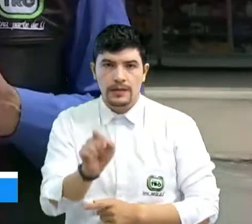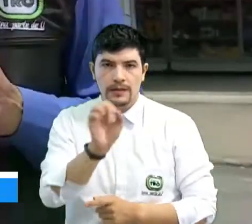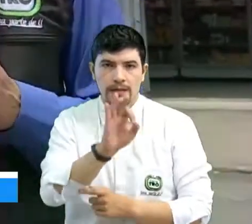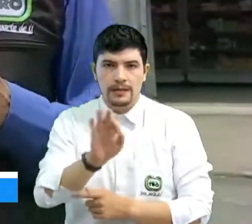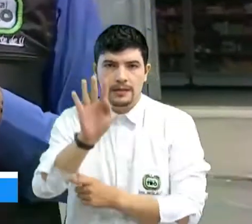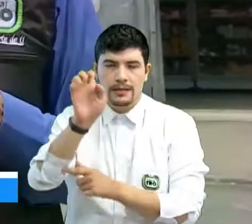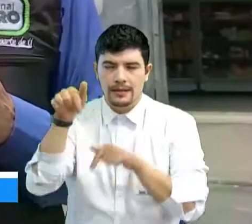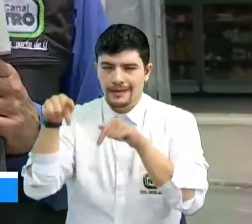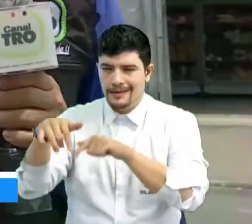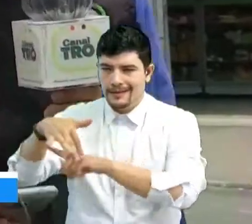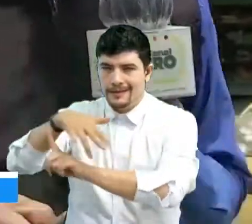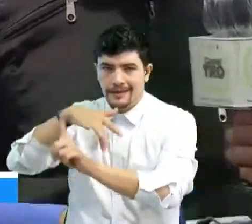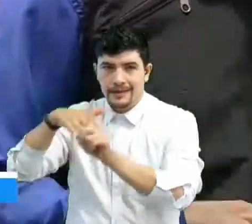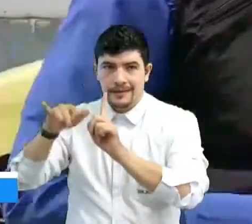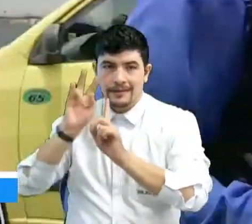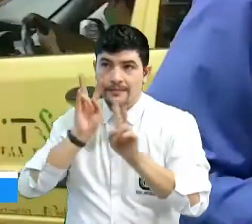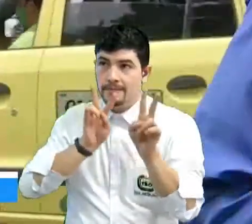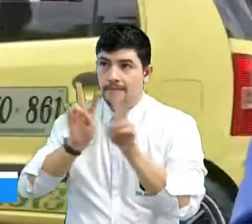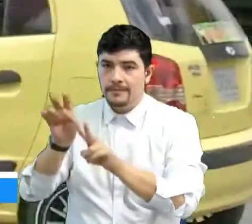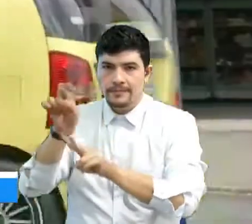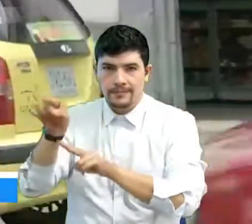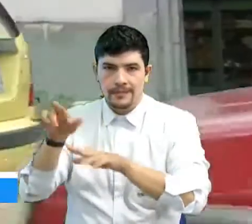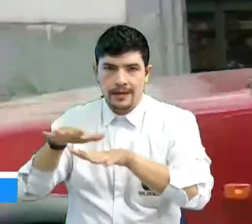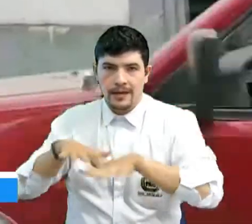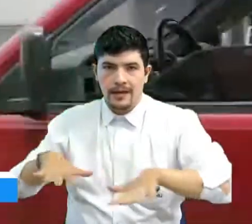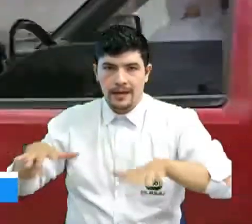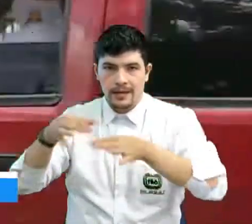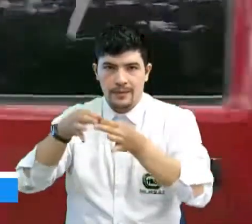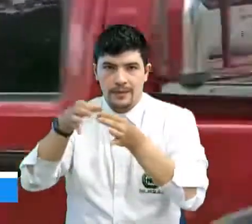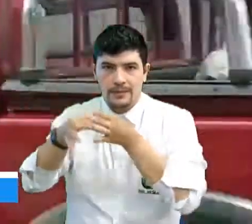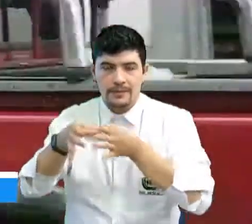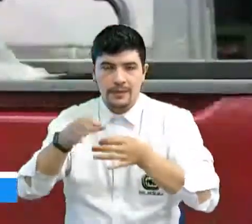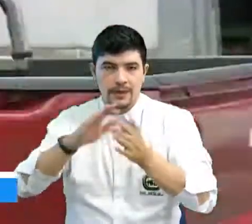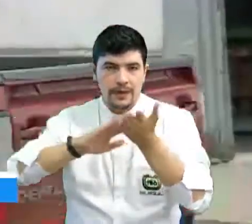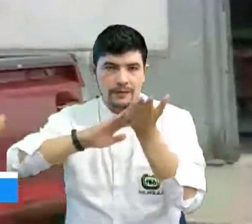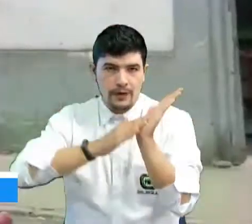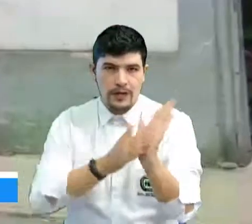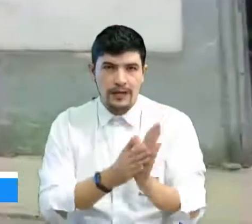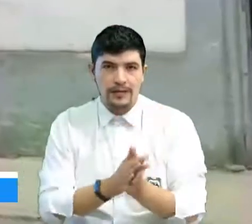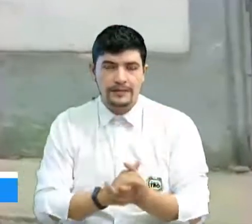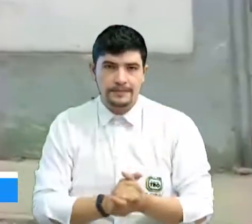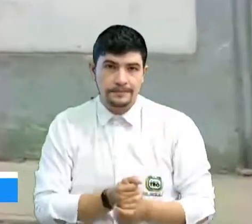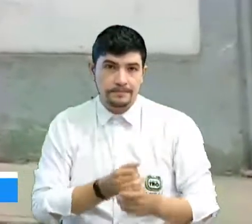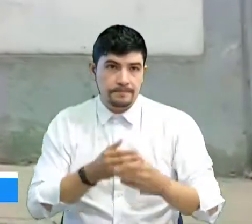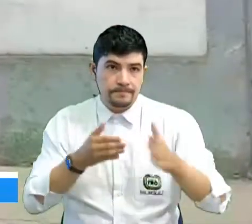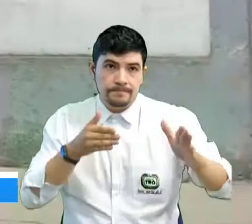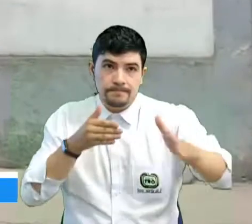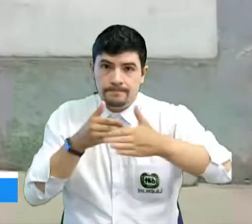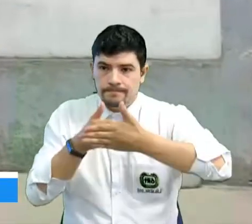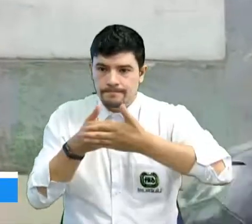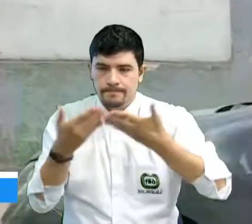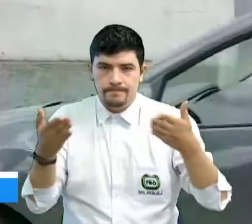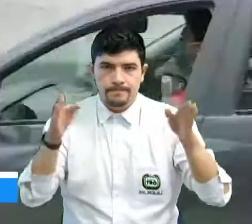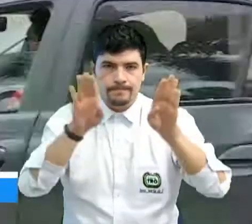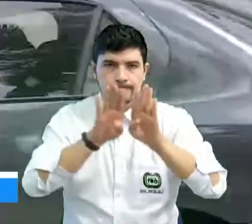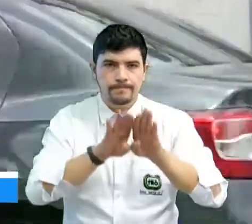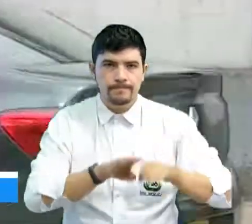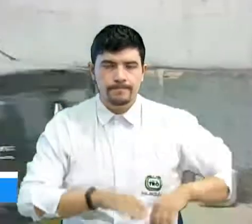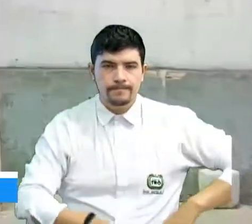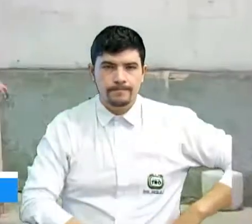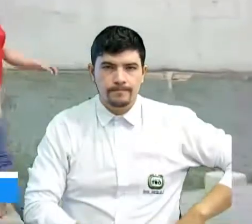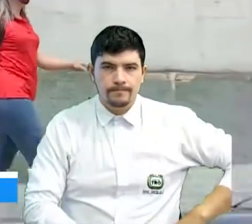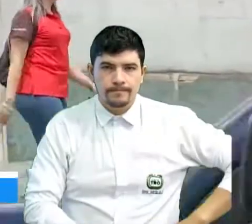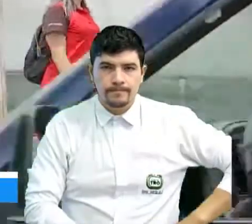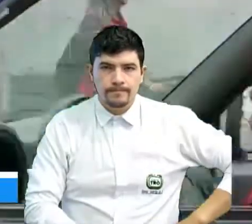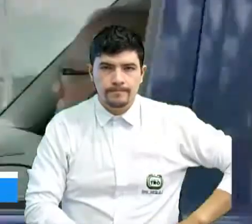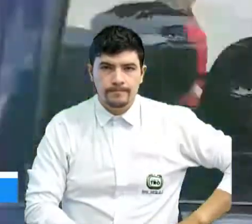tiene la plaza central del municipio de Florida Blanca. Las puertas están totalmente zorras. Eso es lo que